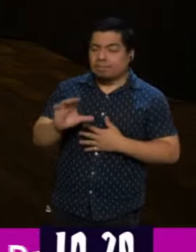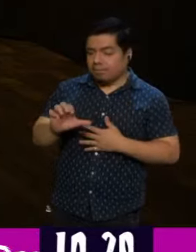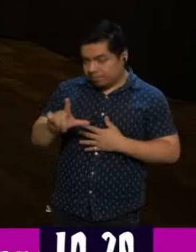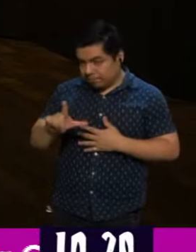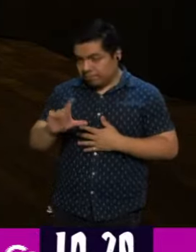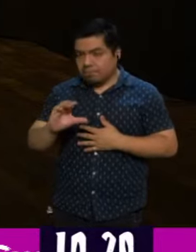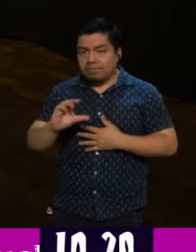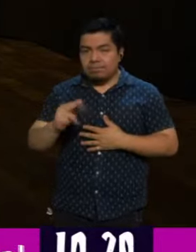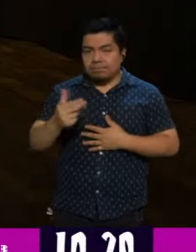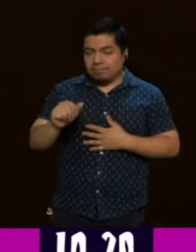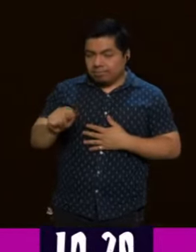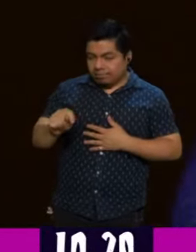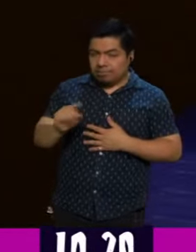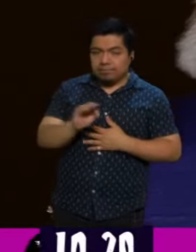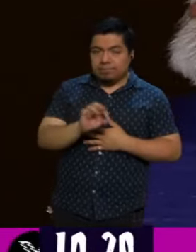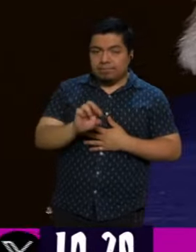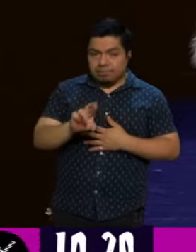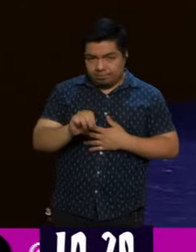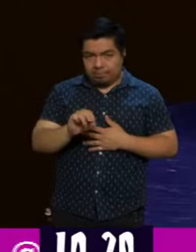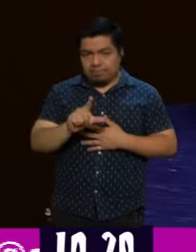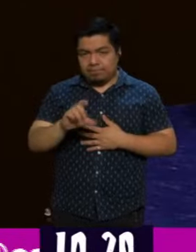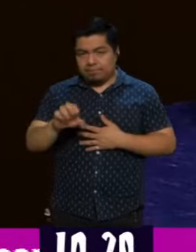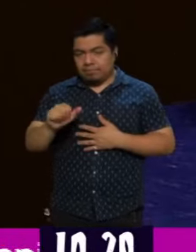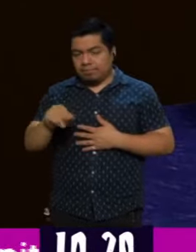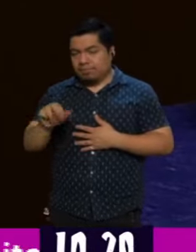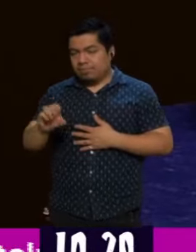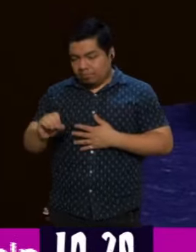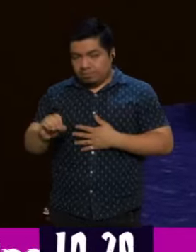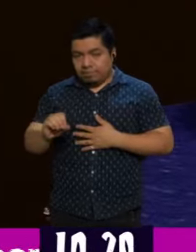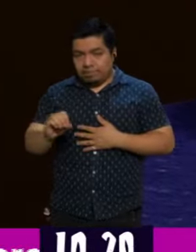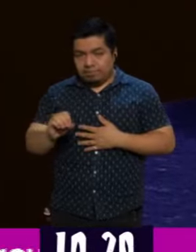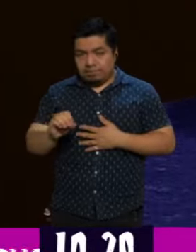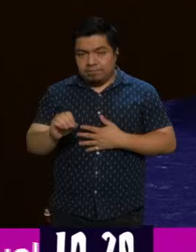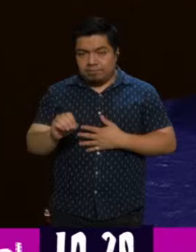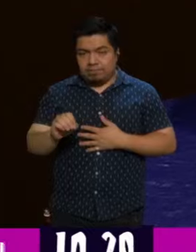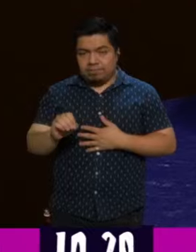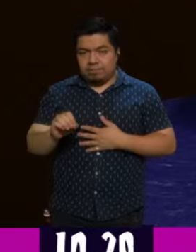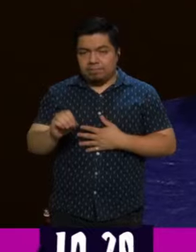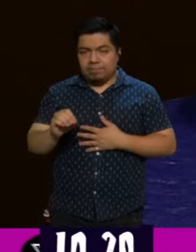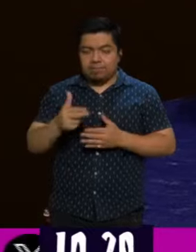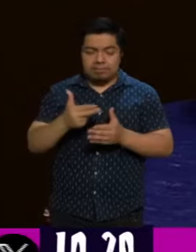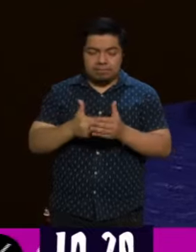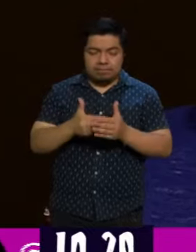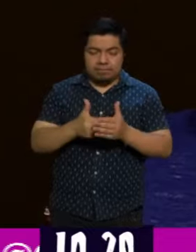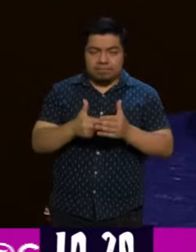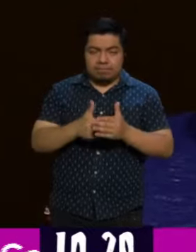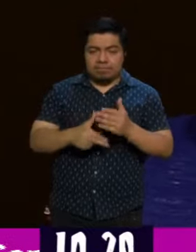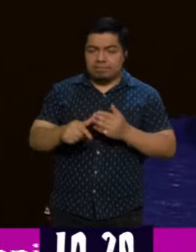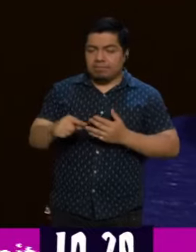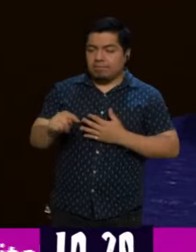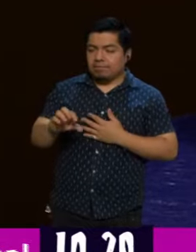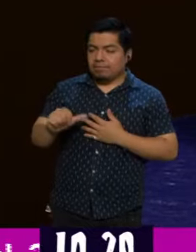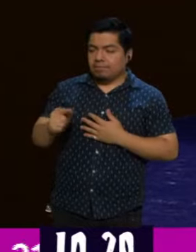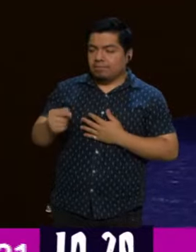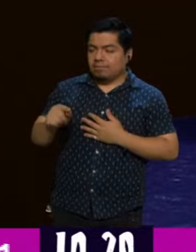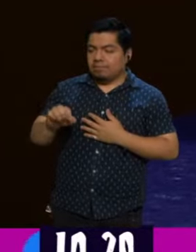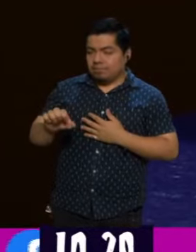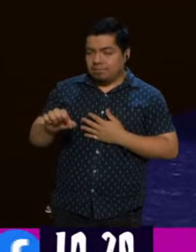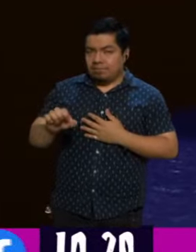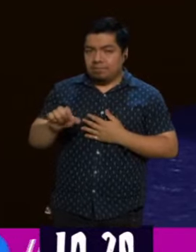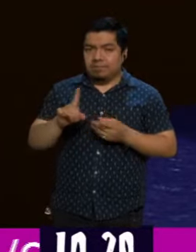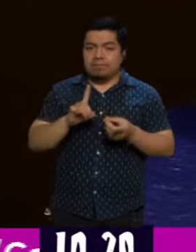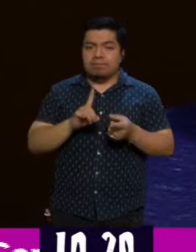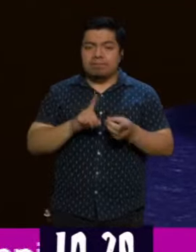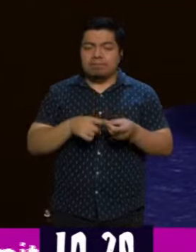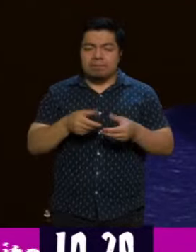Chat? Ah, en el foro Luis Cisnero, en el taller Tecolote, que está en